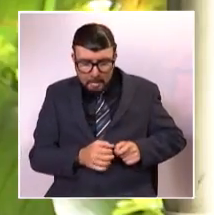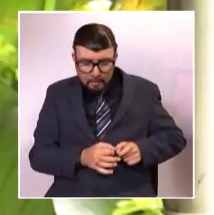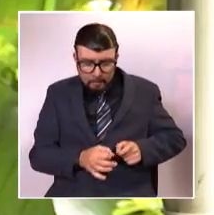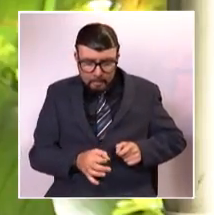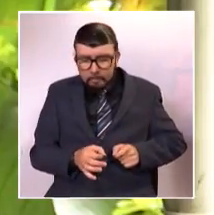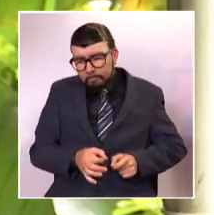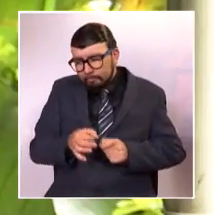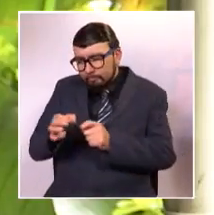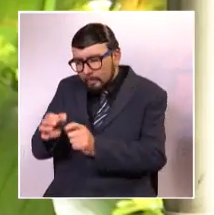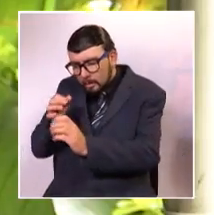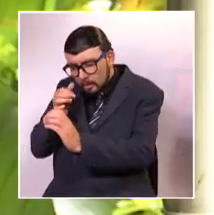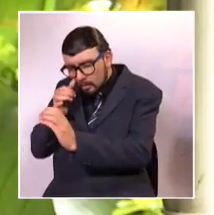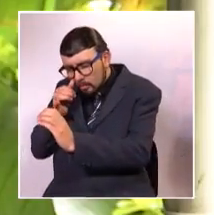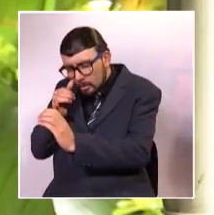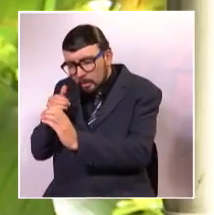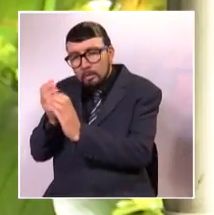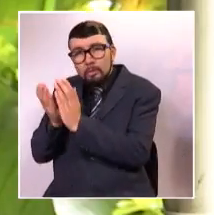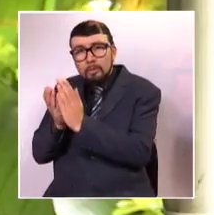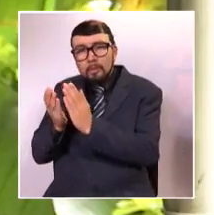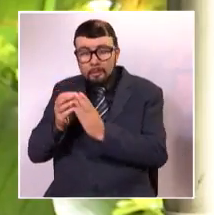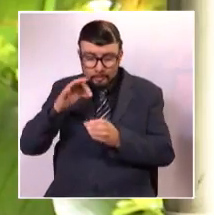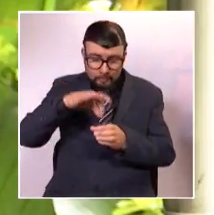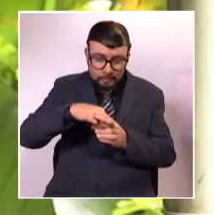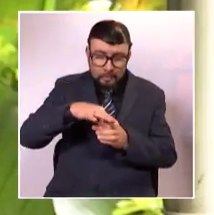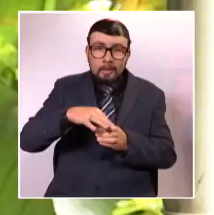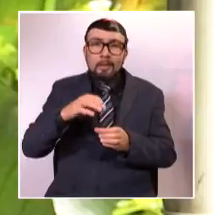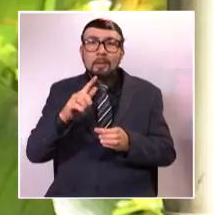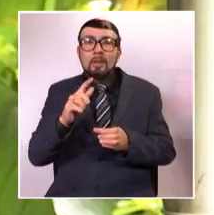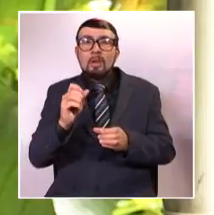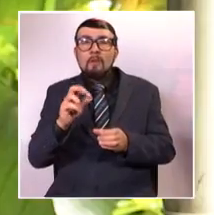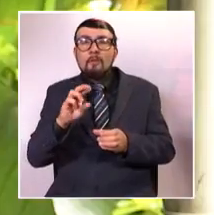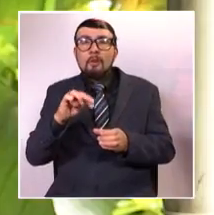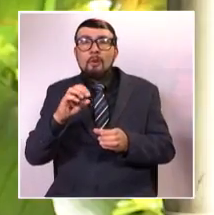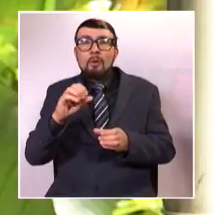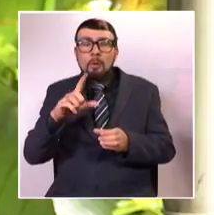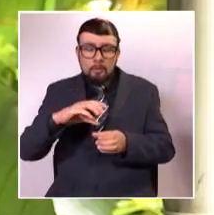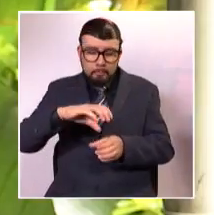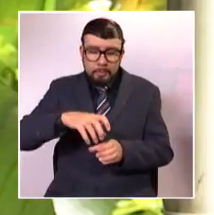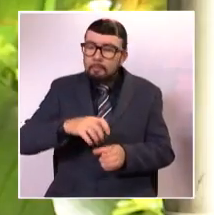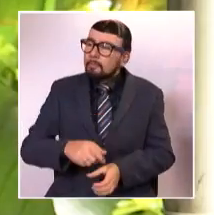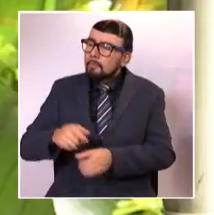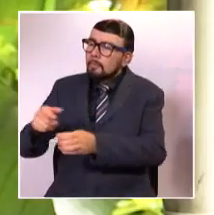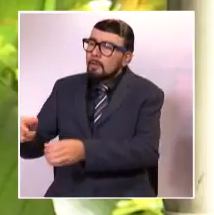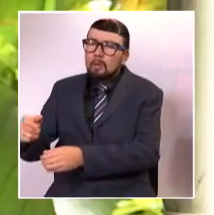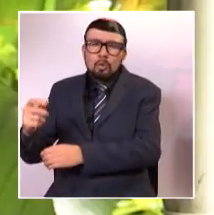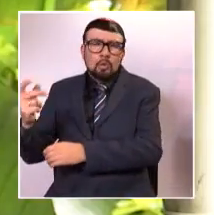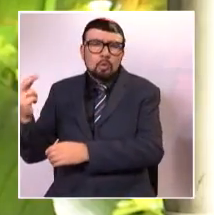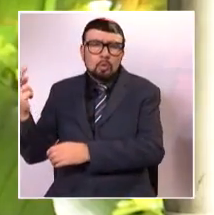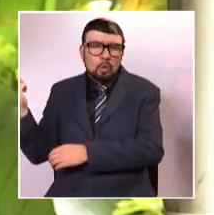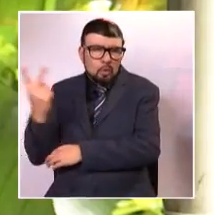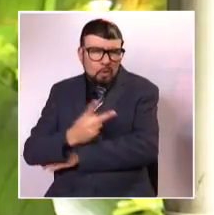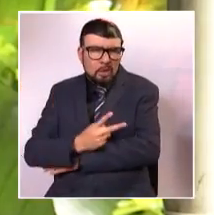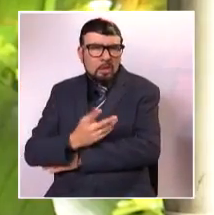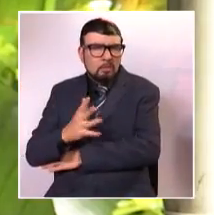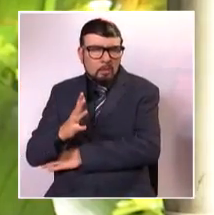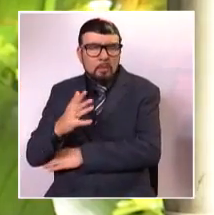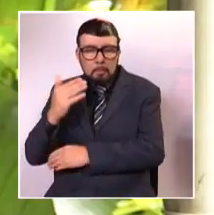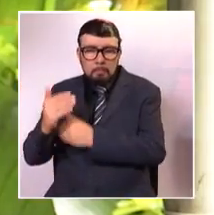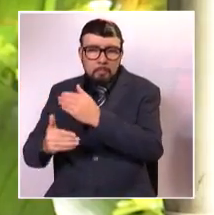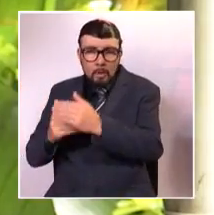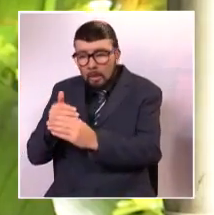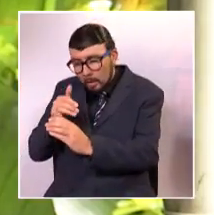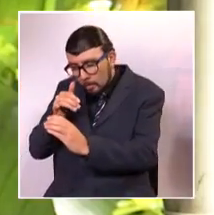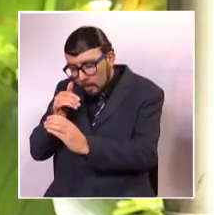quiera estudiar y se envía en formol en un frasquito que nosotros procesamos, de unos 2 días más o menos dura el proceso. Se hacen